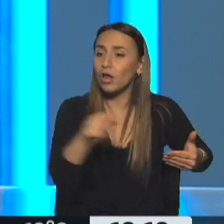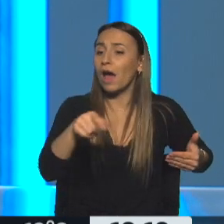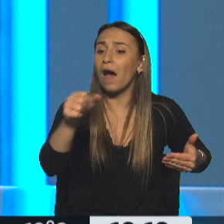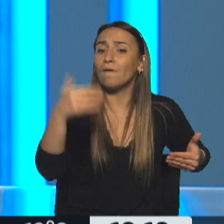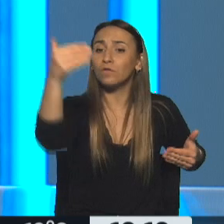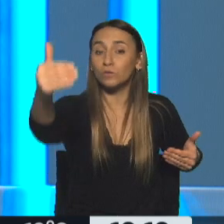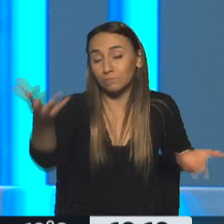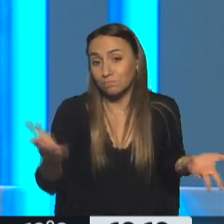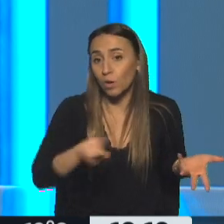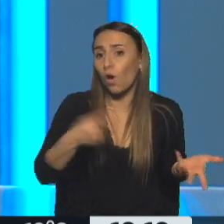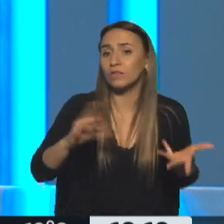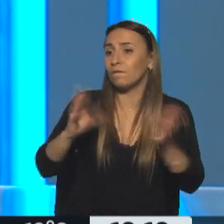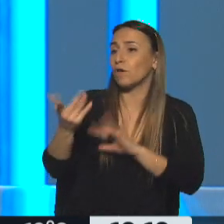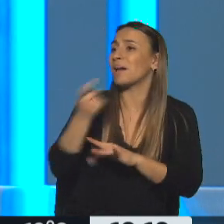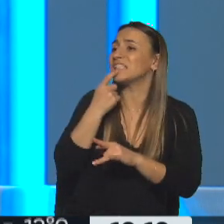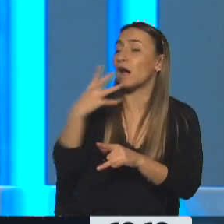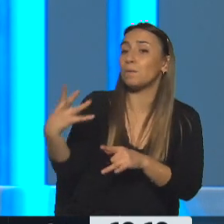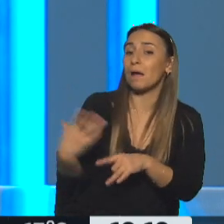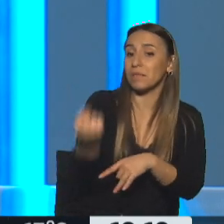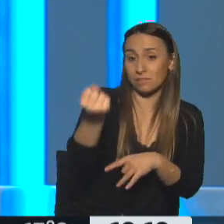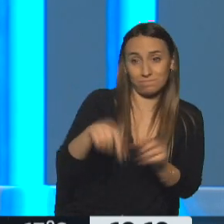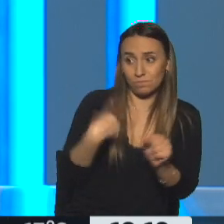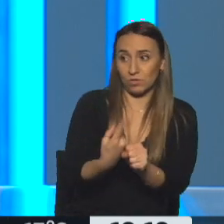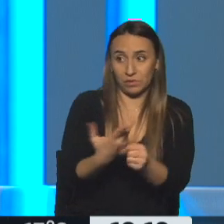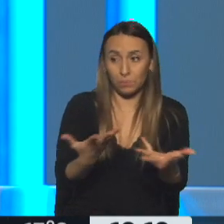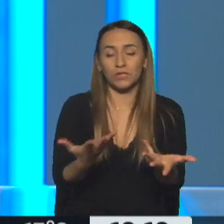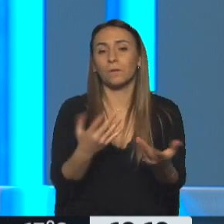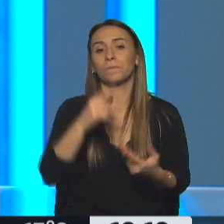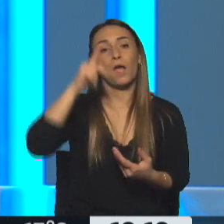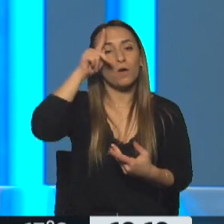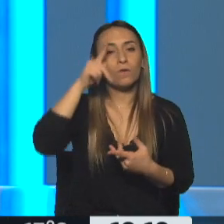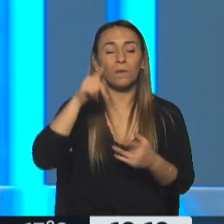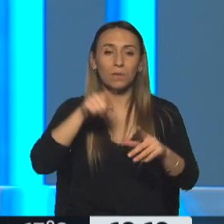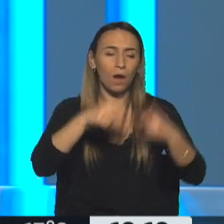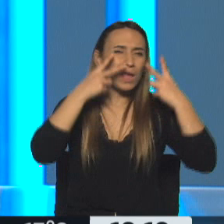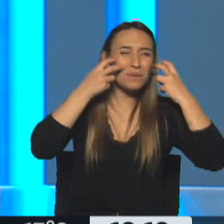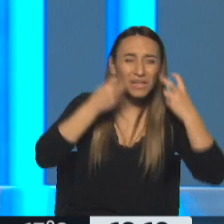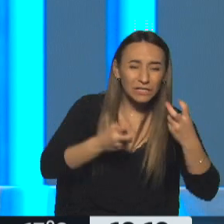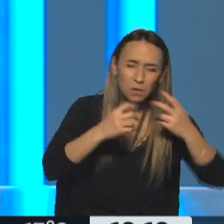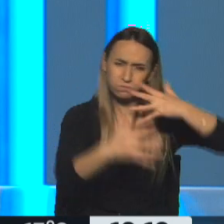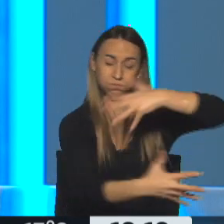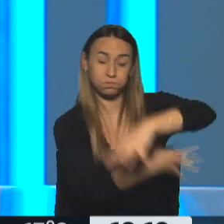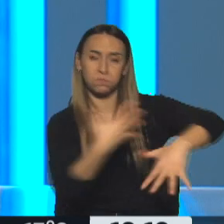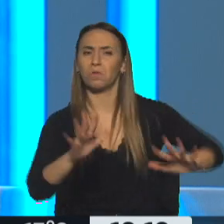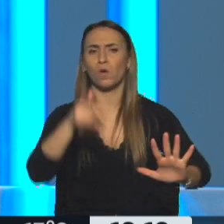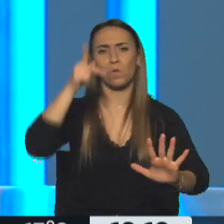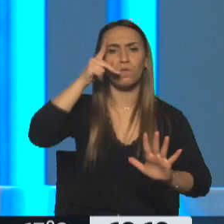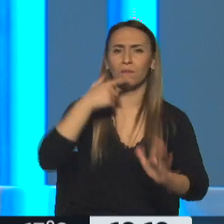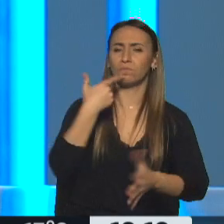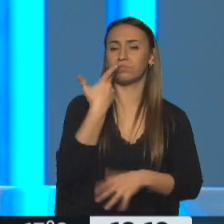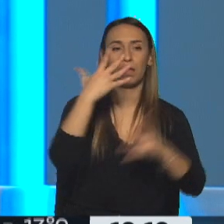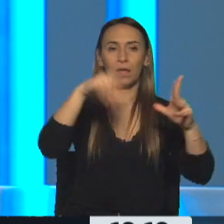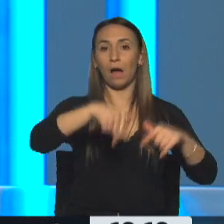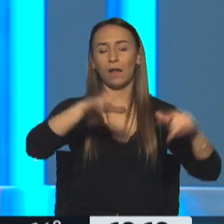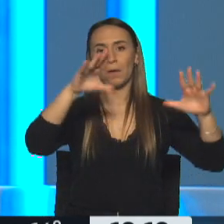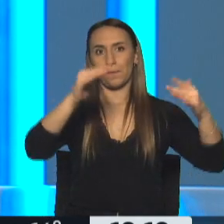no había otra posibilidad de las chapas. Bueno, Culfas de alguna manera desinfló esta investigación. El lunes declara Antonio Pronsato,